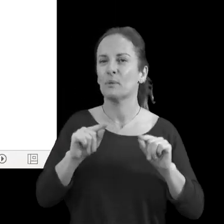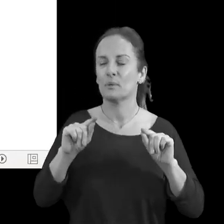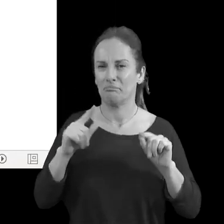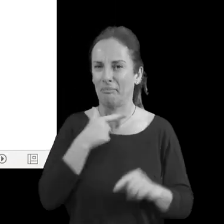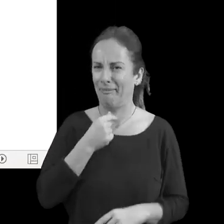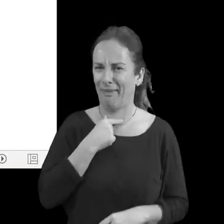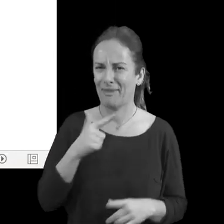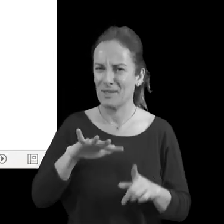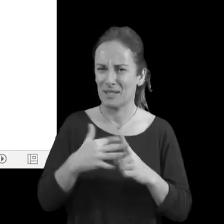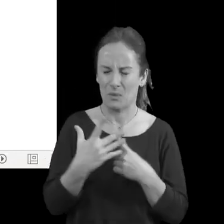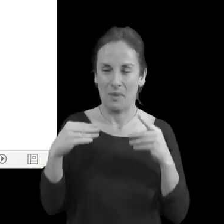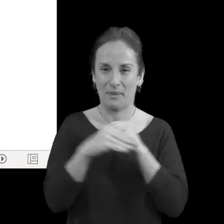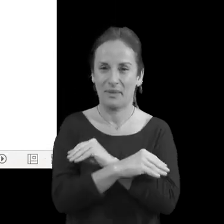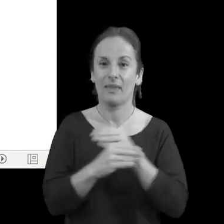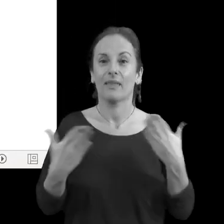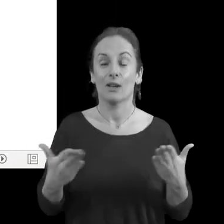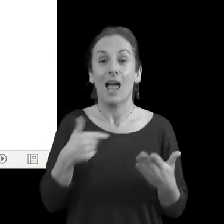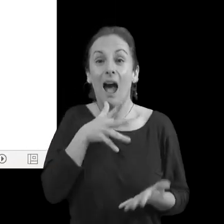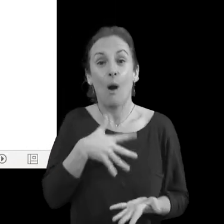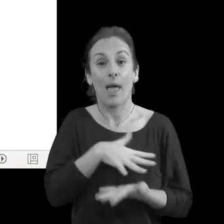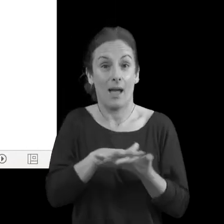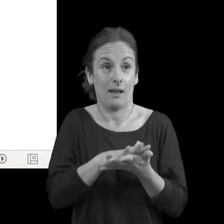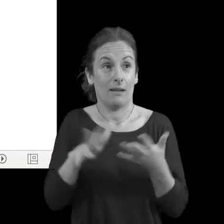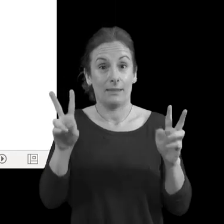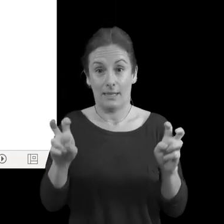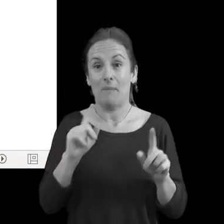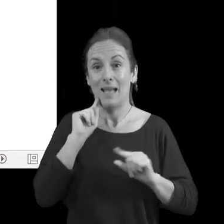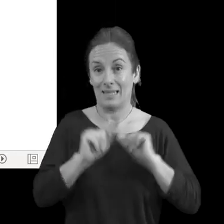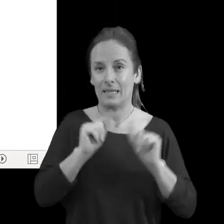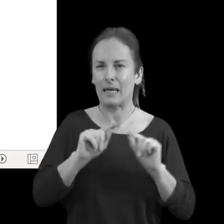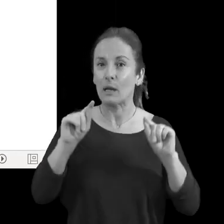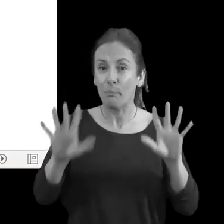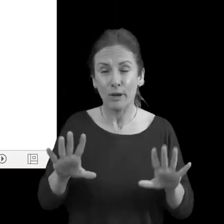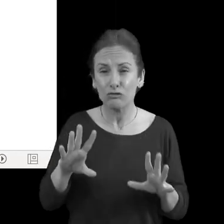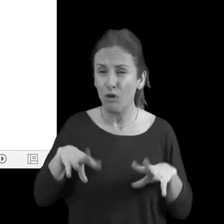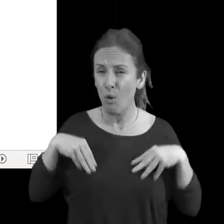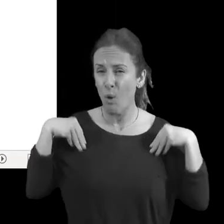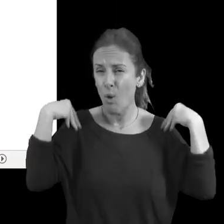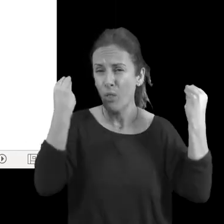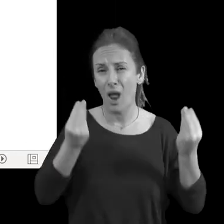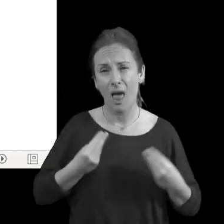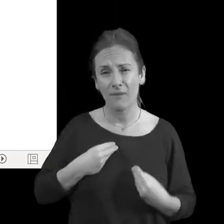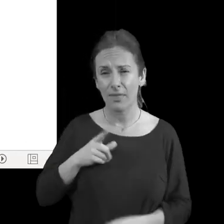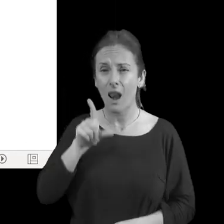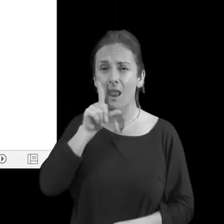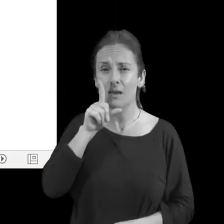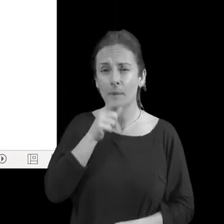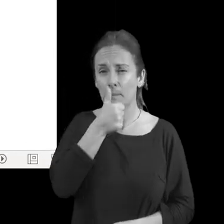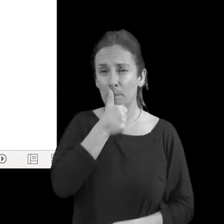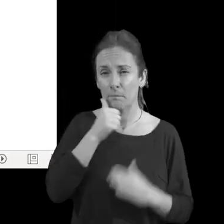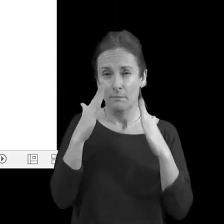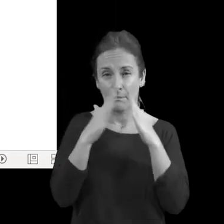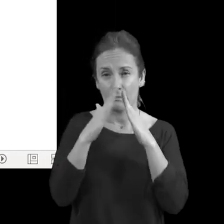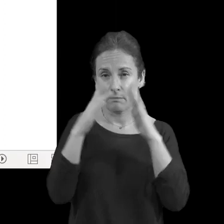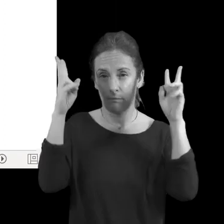privado, desde el que hablamos ahora por la crisis sanitaria, pero es ese lugar al que históricamente se nos ha empujado a las lesbianas y a otros